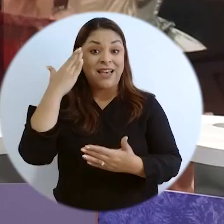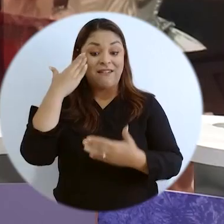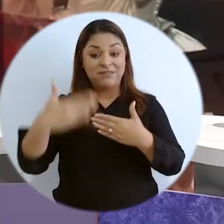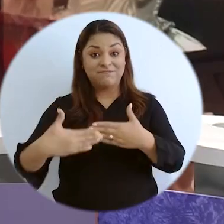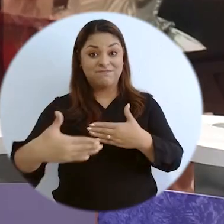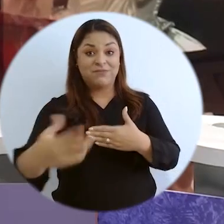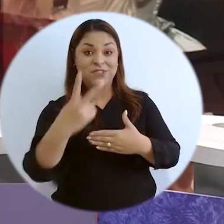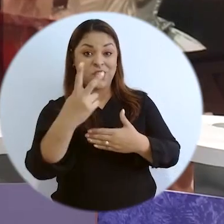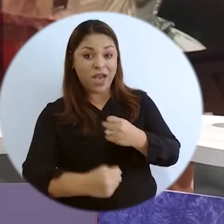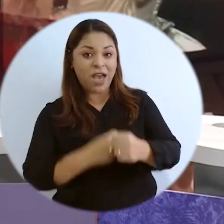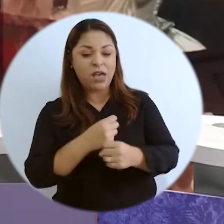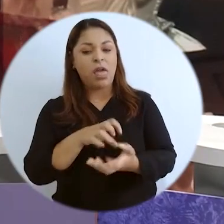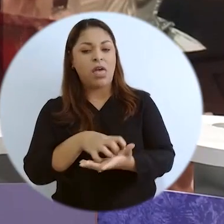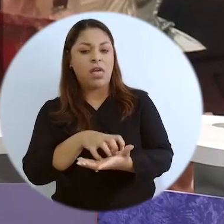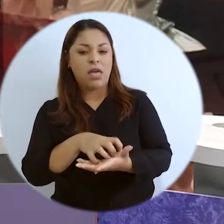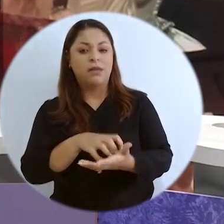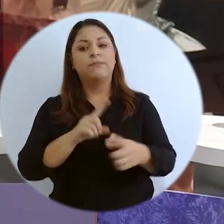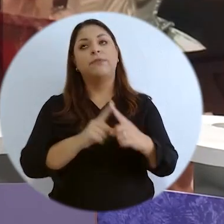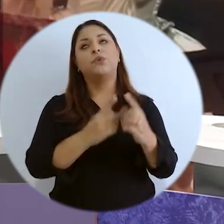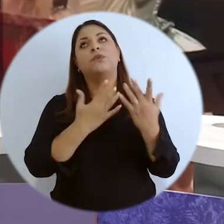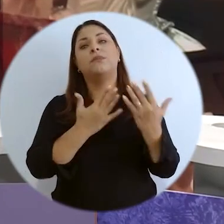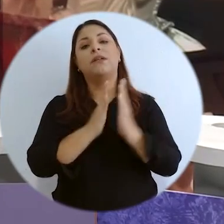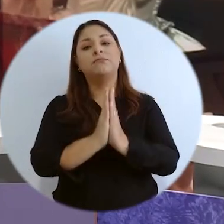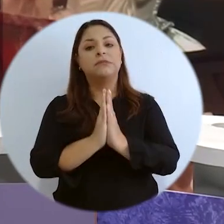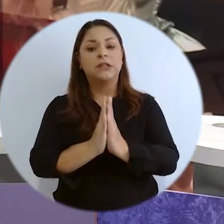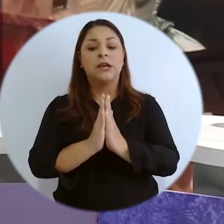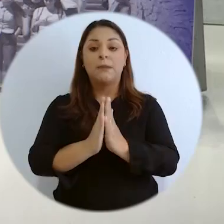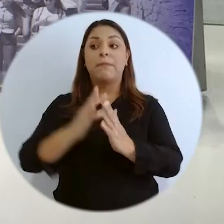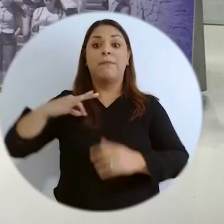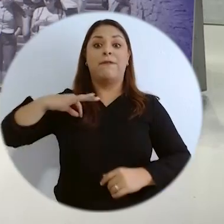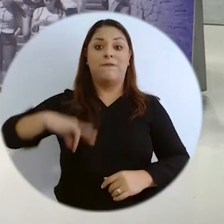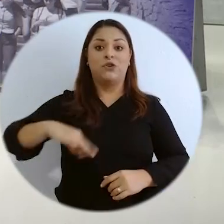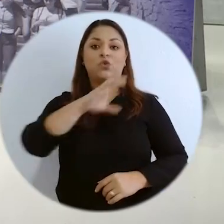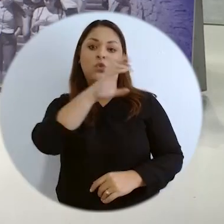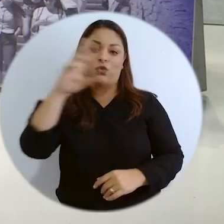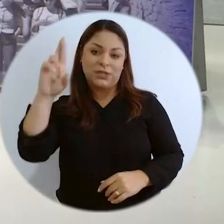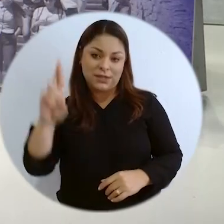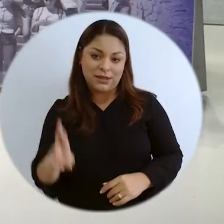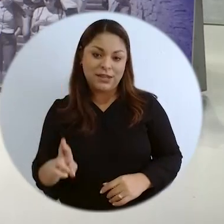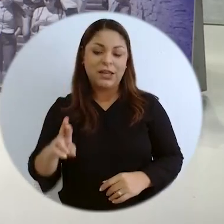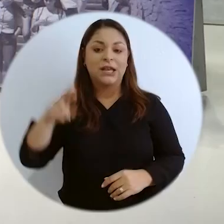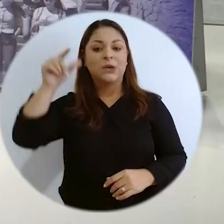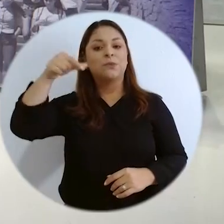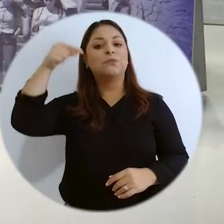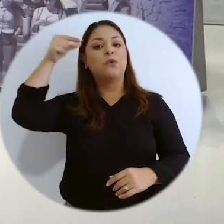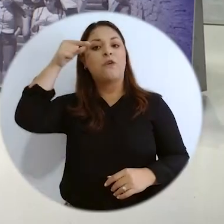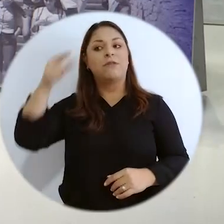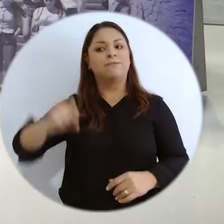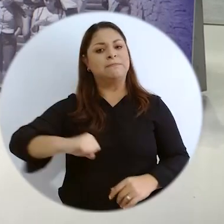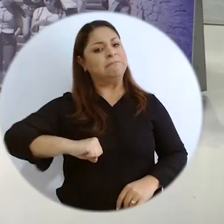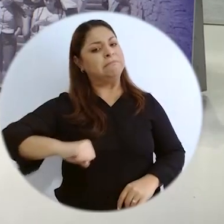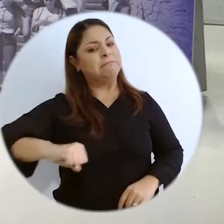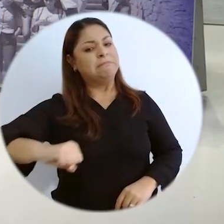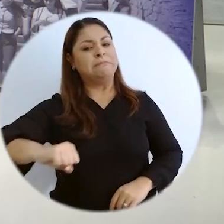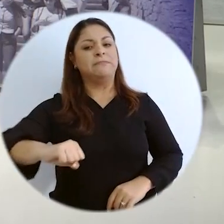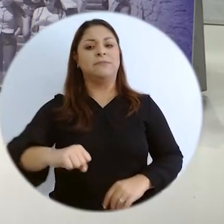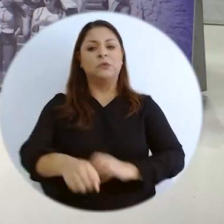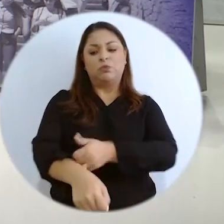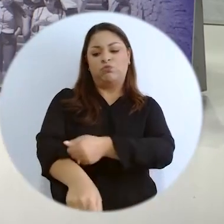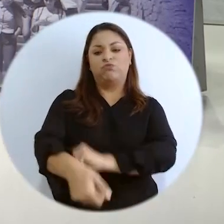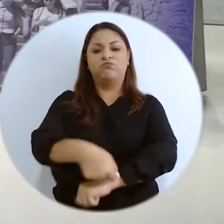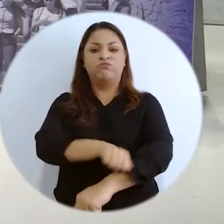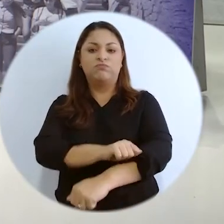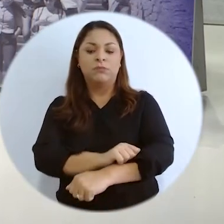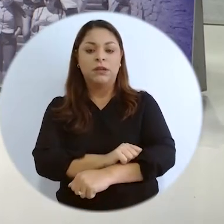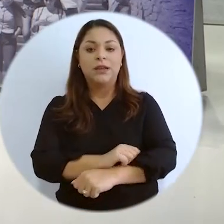Como ustedes dicen, son 2 años inciertos, pero esperamos que por el bien de las y los costarricenses, pues el gobierno soque